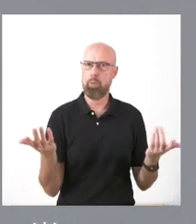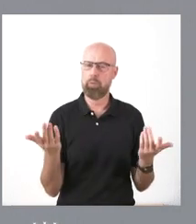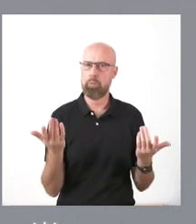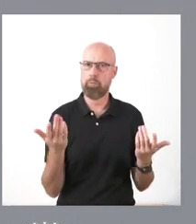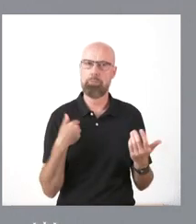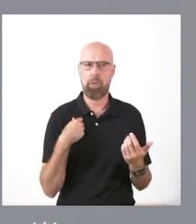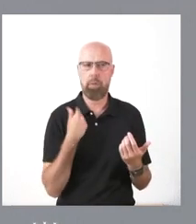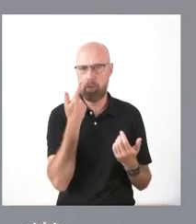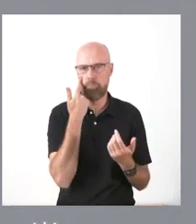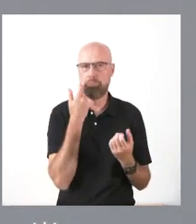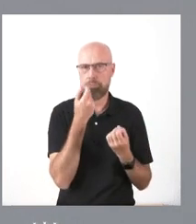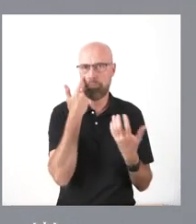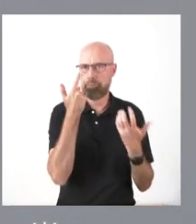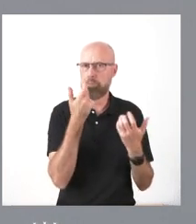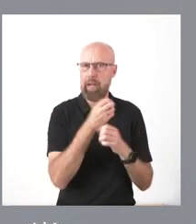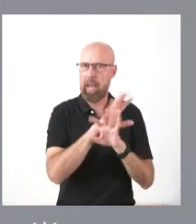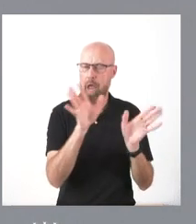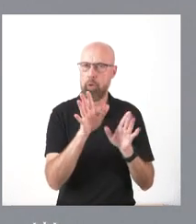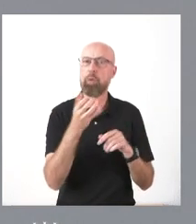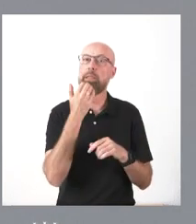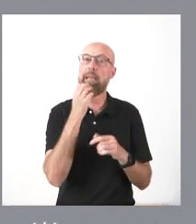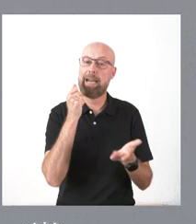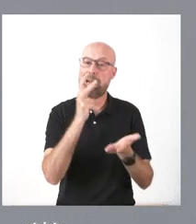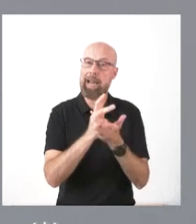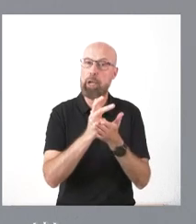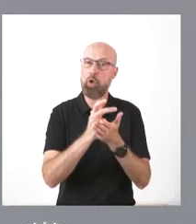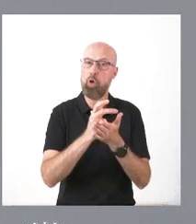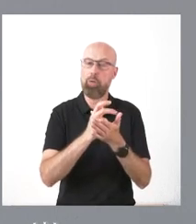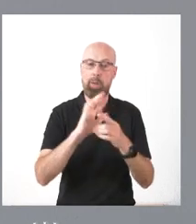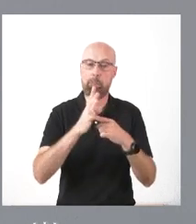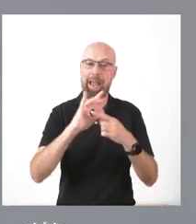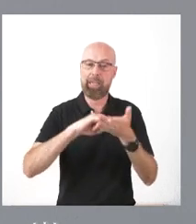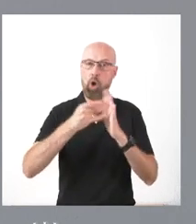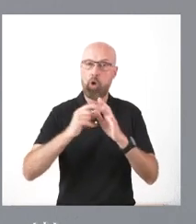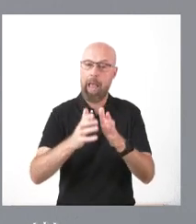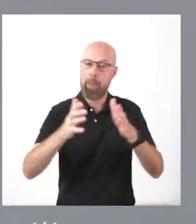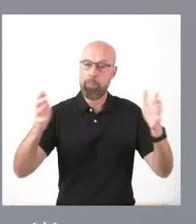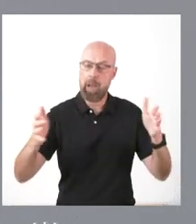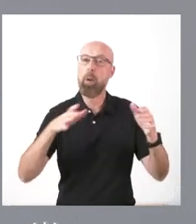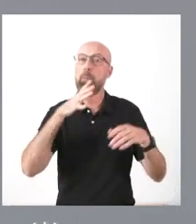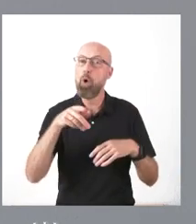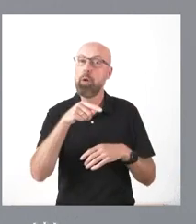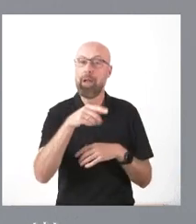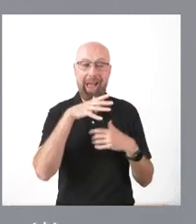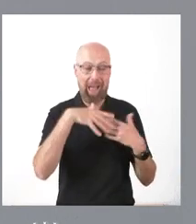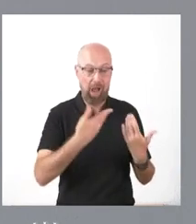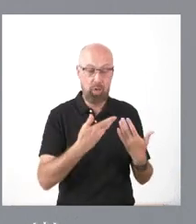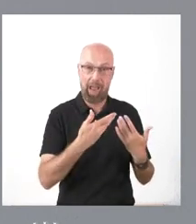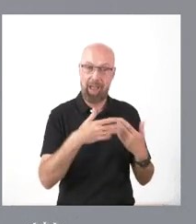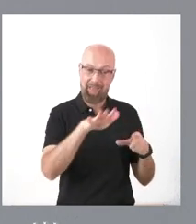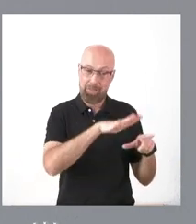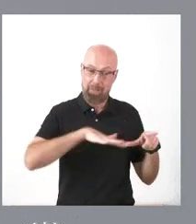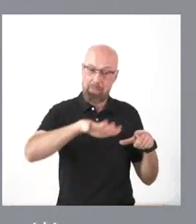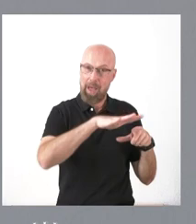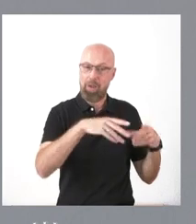hay que señalar que es que si tenemos el reto de ampliar el parque tecnológico de leones en parte porque el actual está prácticamente lleno en su